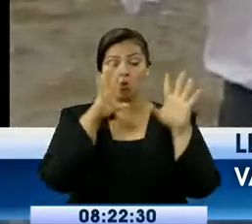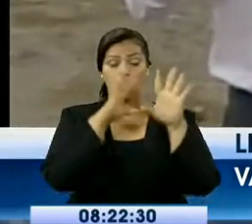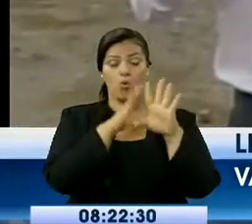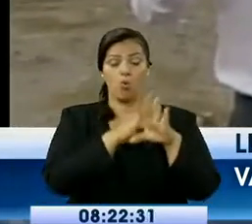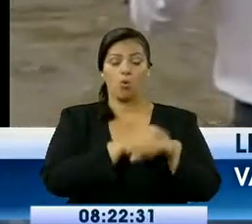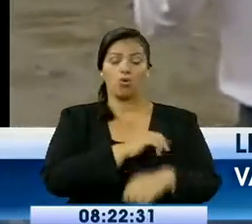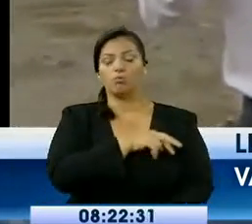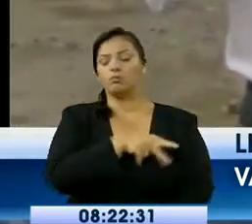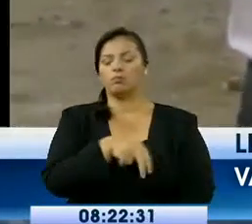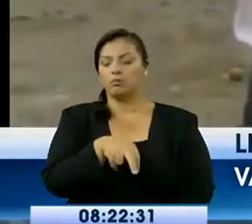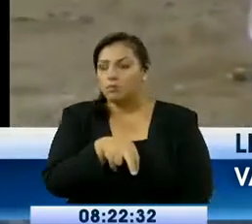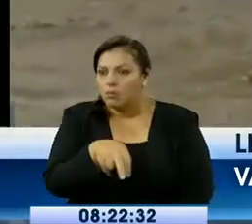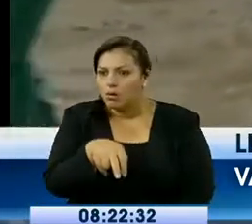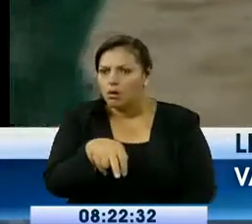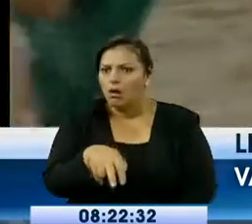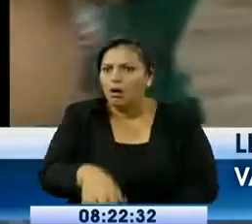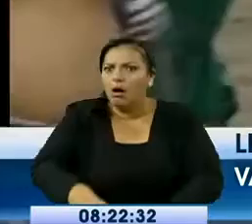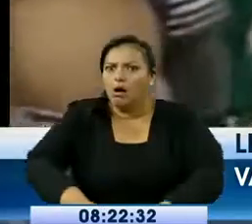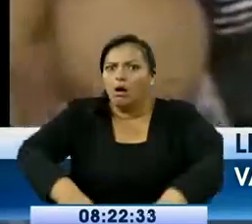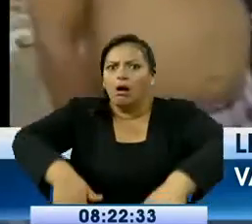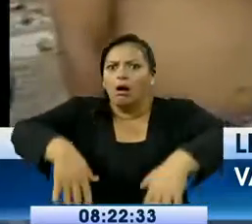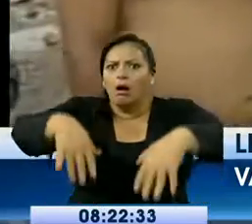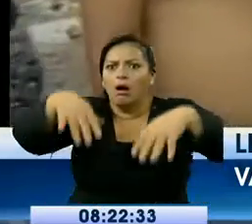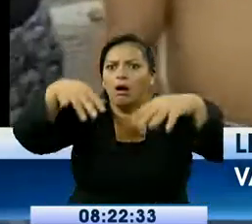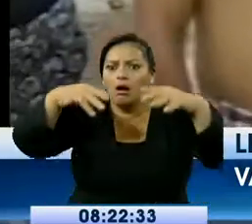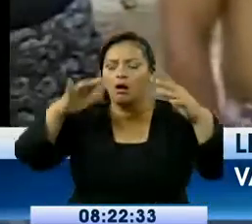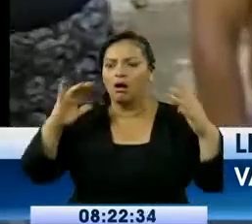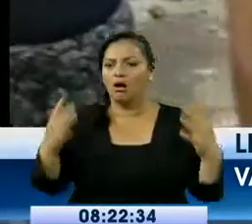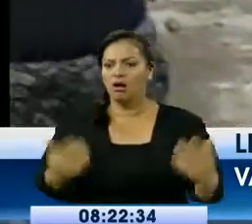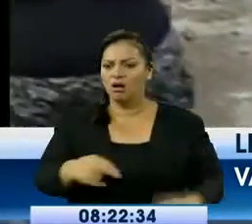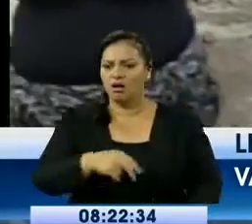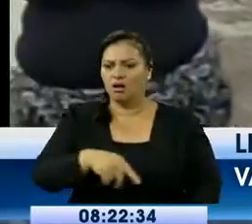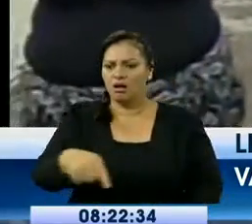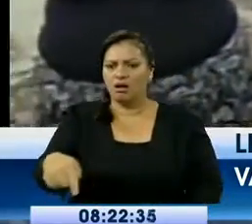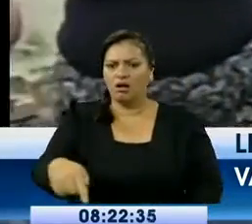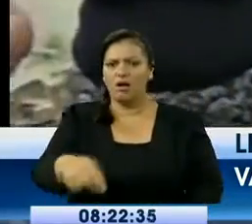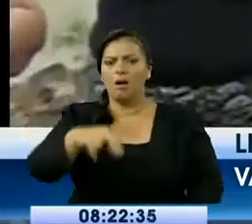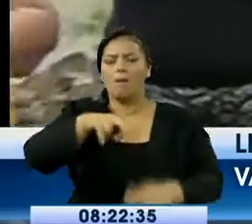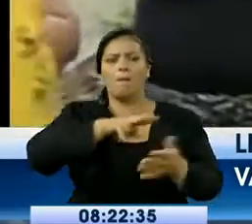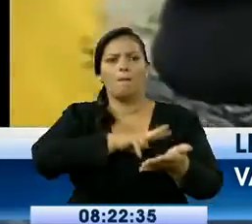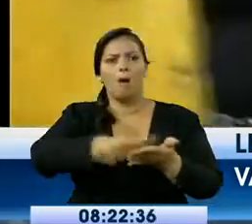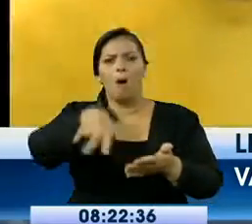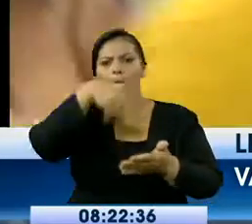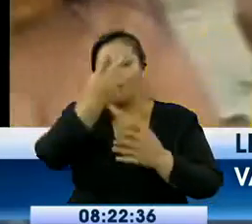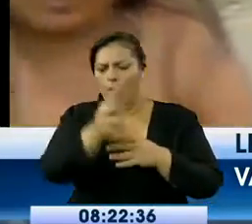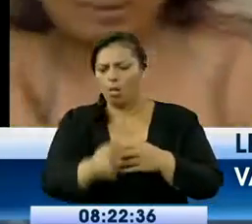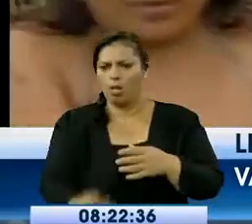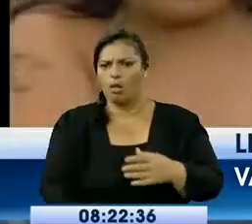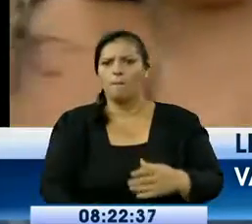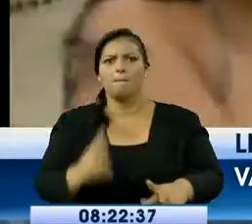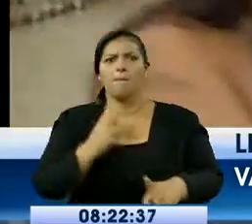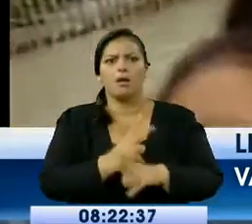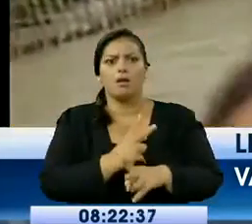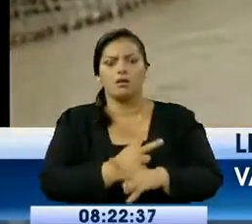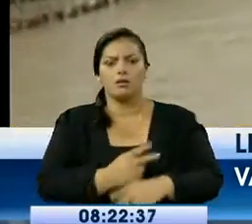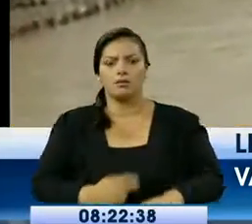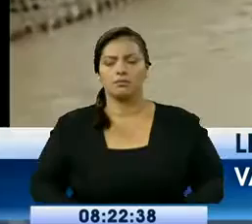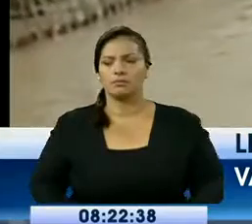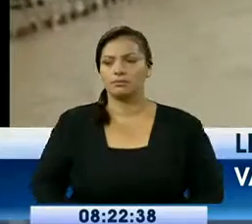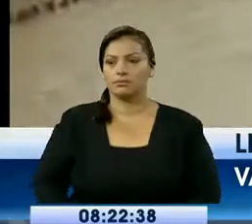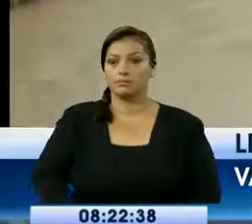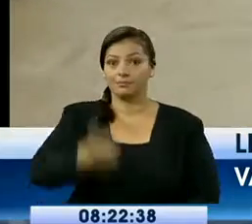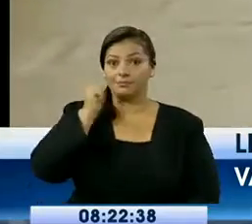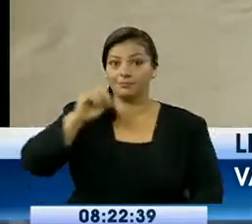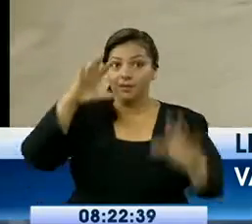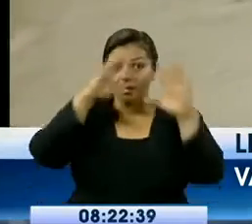podemos rebalar un hueco, se nos puede el río quizás hasta llevarnos a nosotros, no podemos hasta ahogar. ¿La esto, última lluvia fuerte por aquí cuándo fue? Ayer en la noche, no,